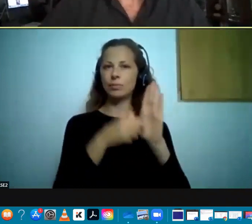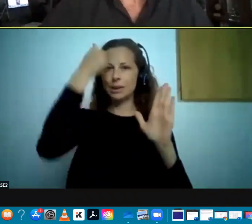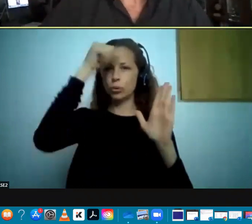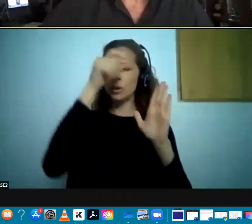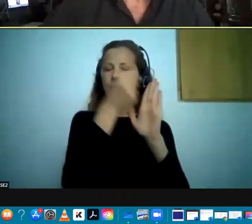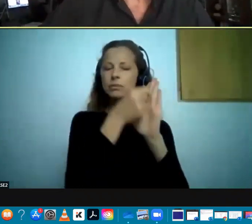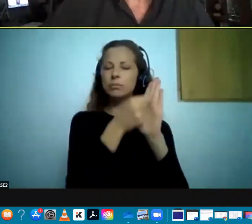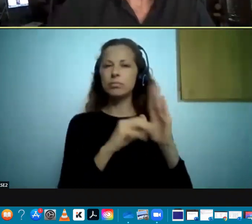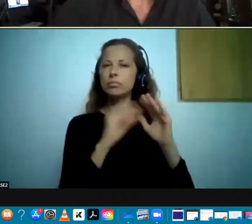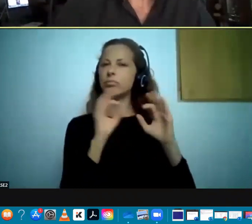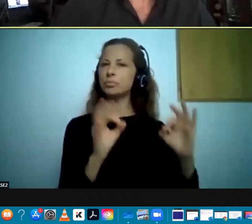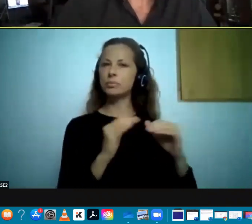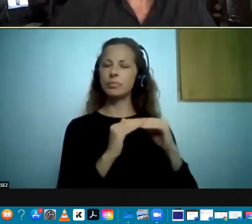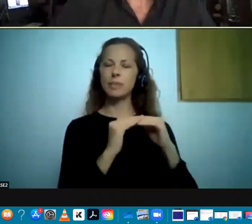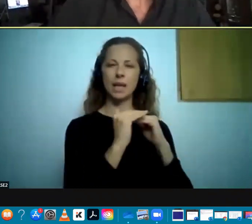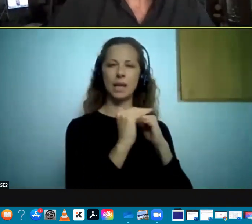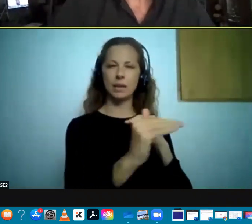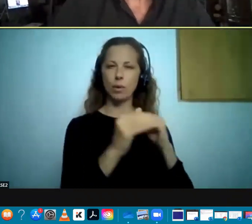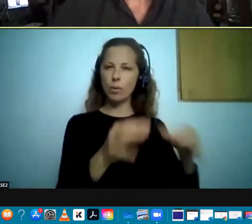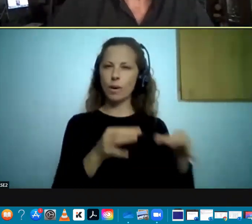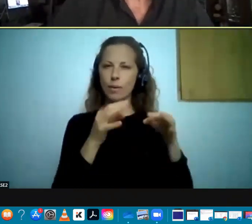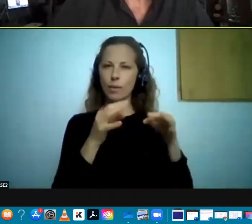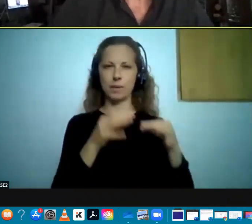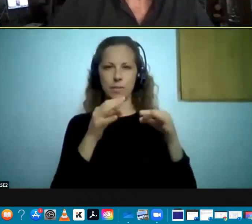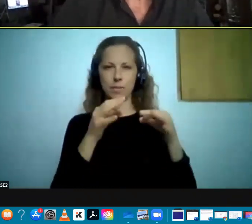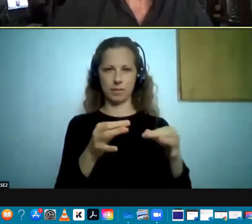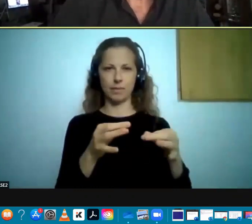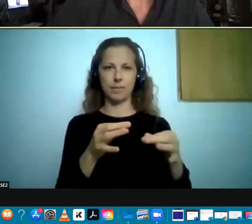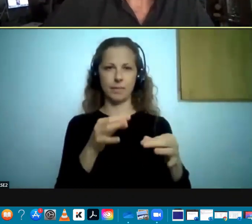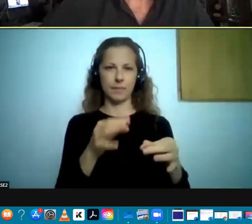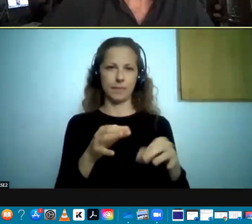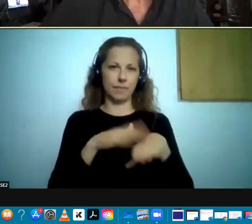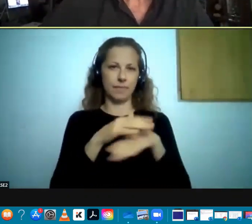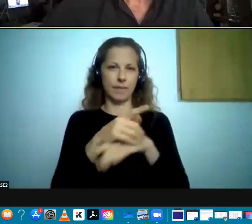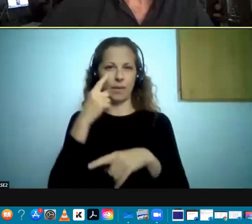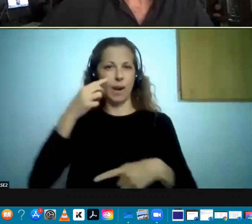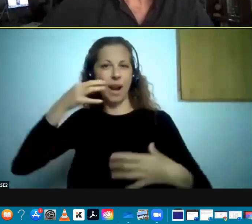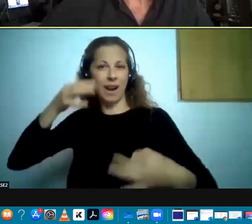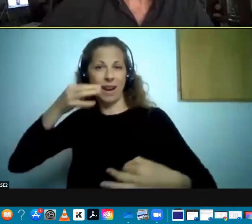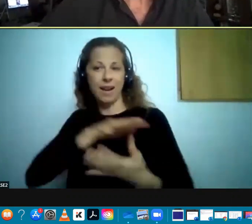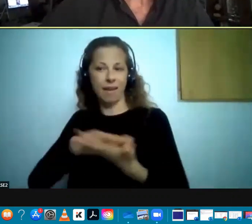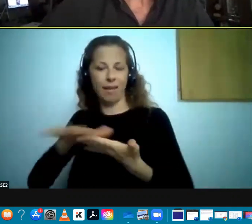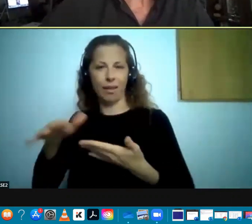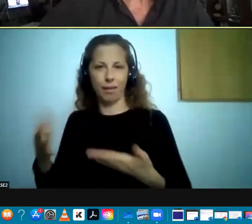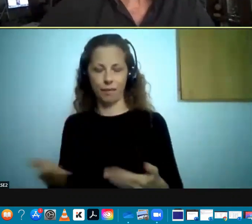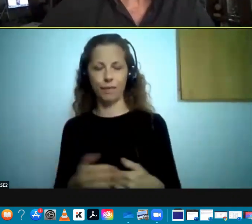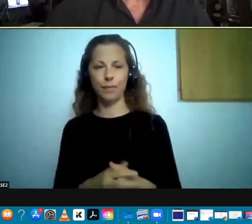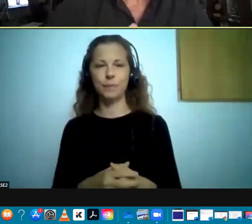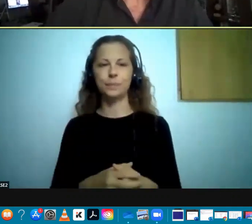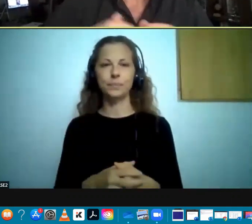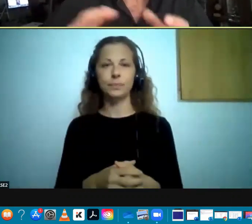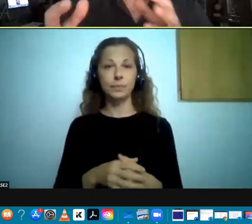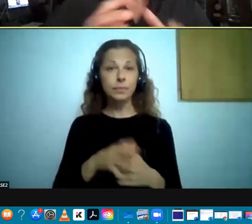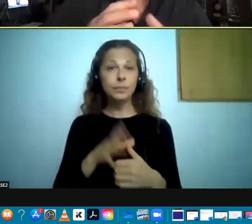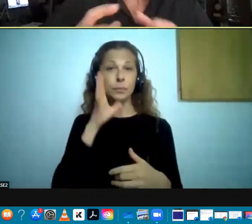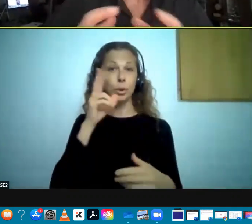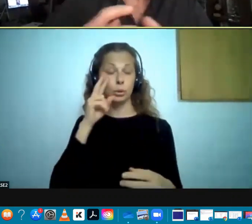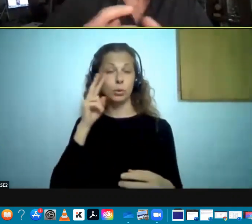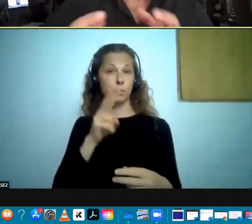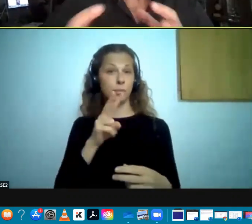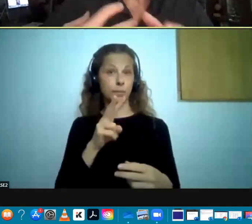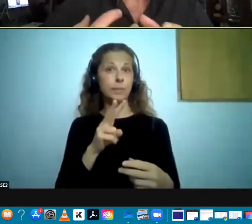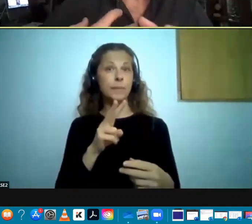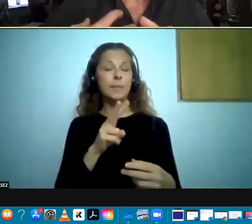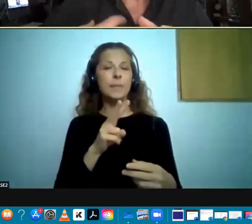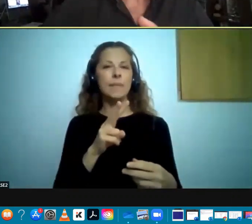marco sobre el que analizar e integrar la realidad. Por lo tanto, vemos que la masculinidad tiene